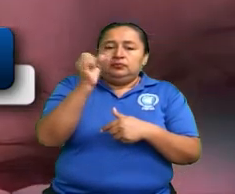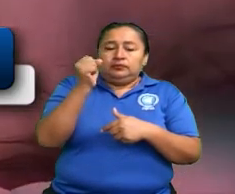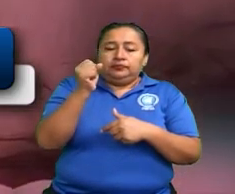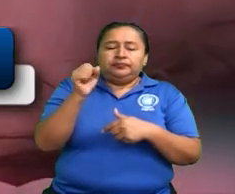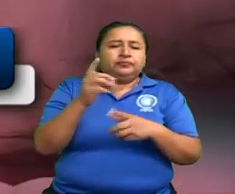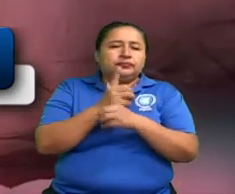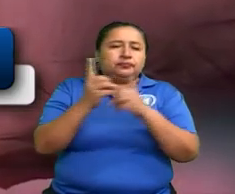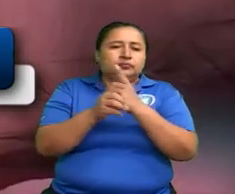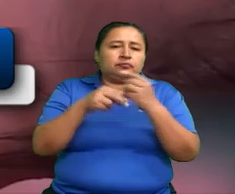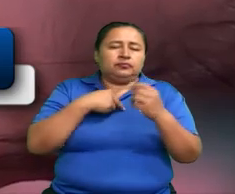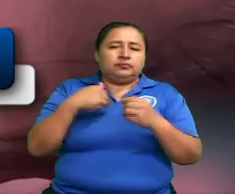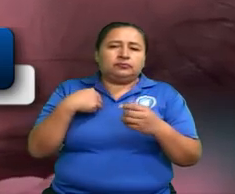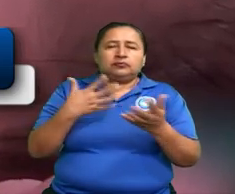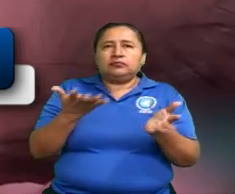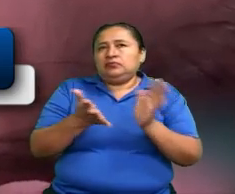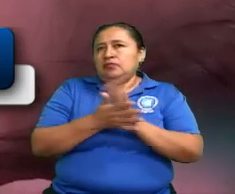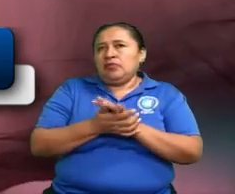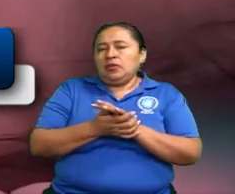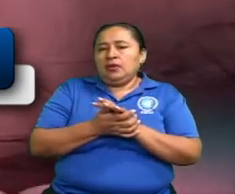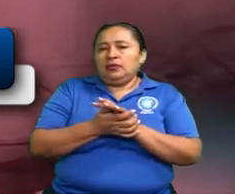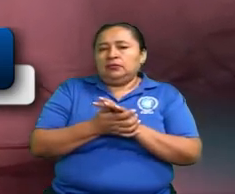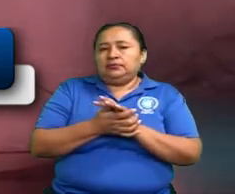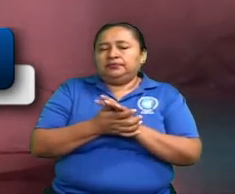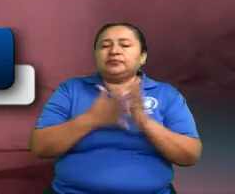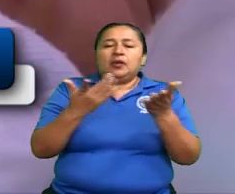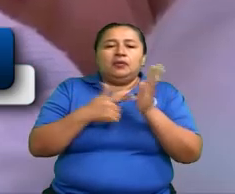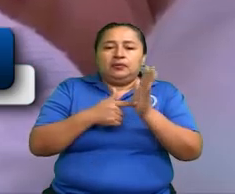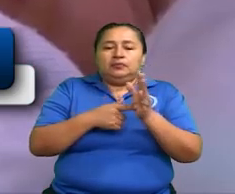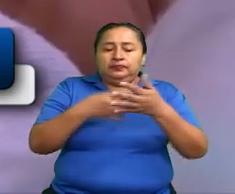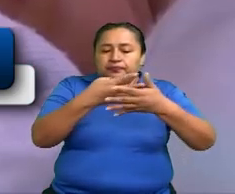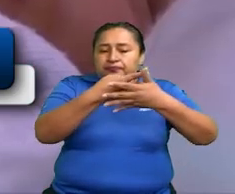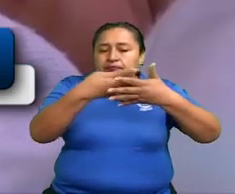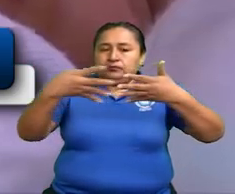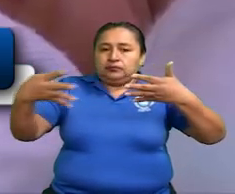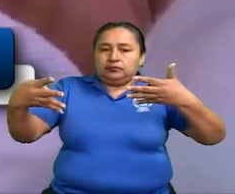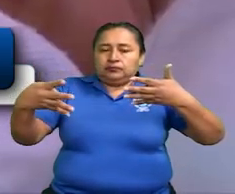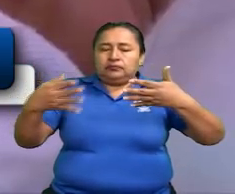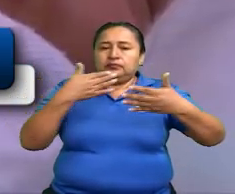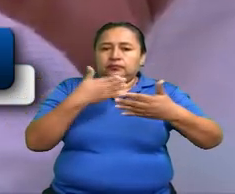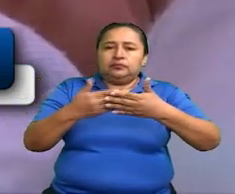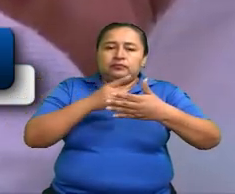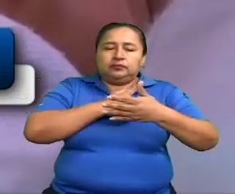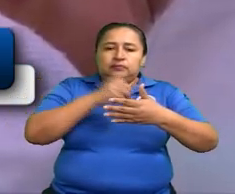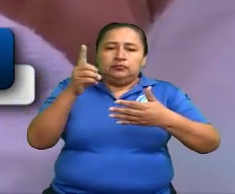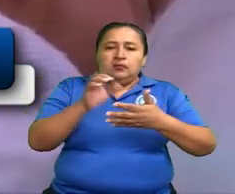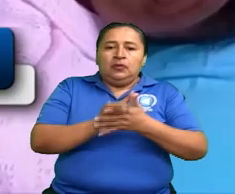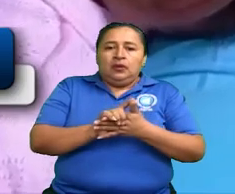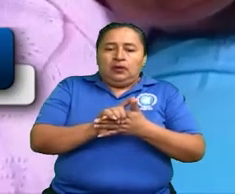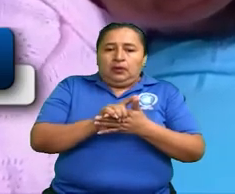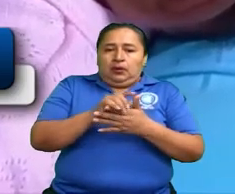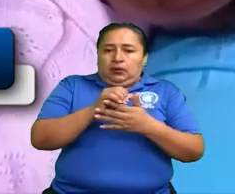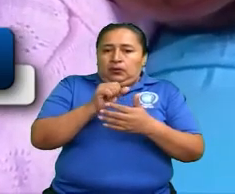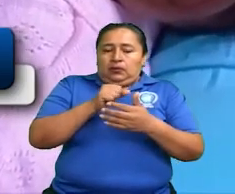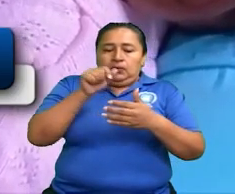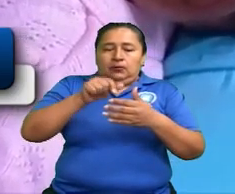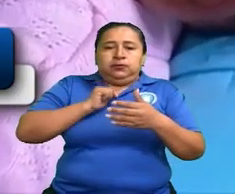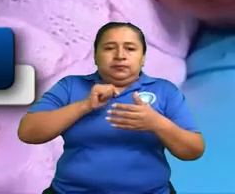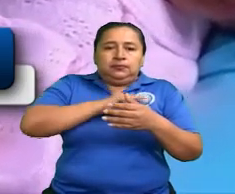hacer? Ponga que en nuestro esquema, gracias a Dios, ¿verdad?, hay mamás que